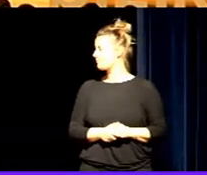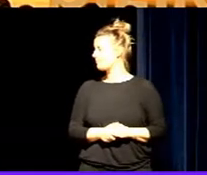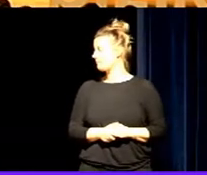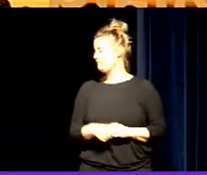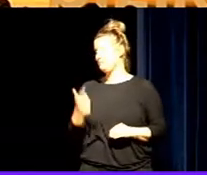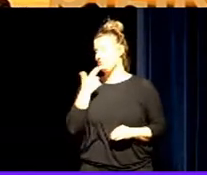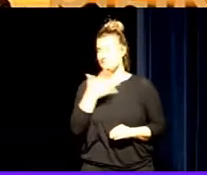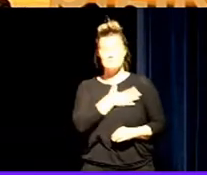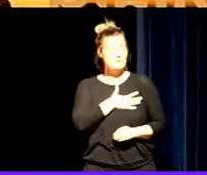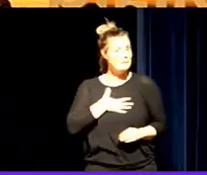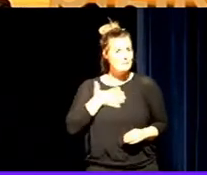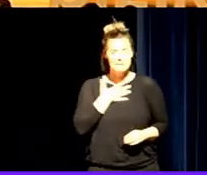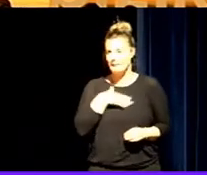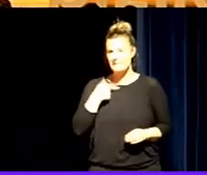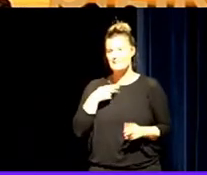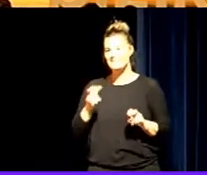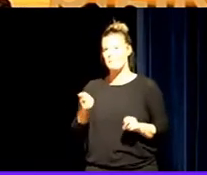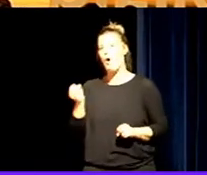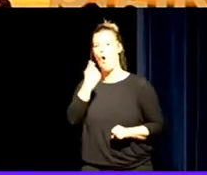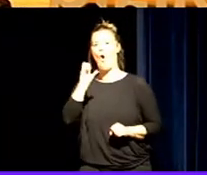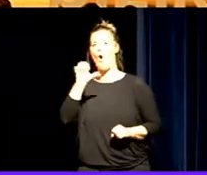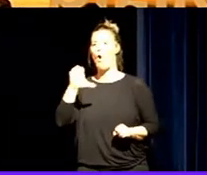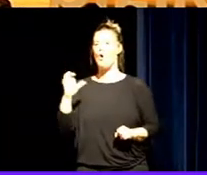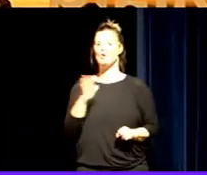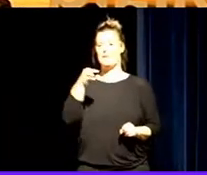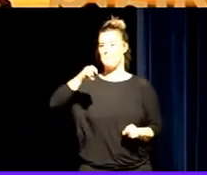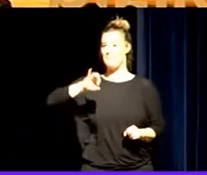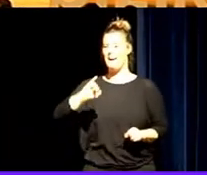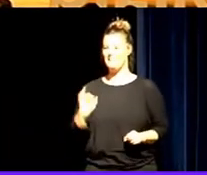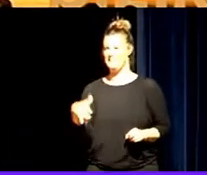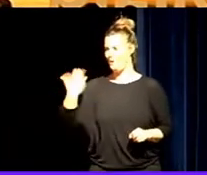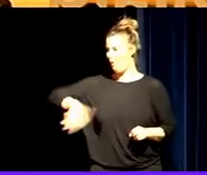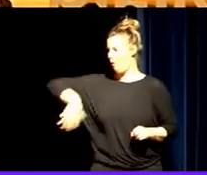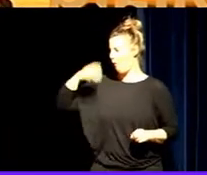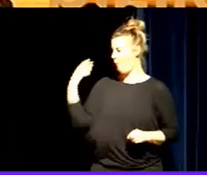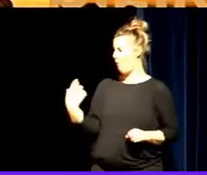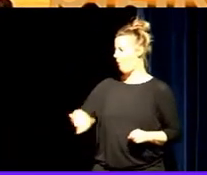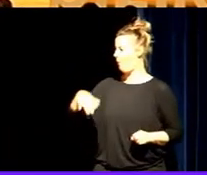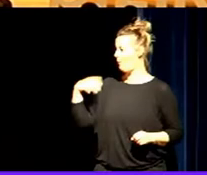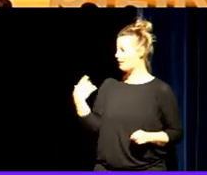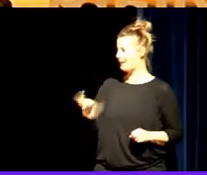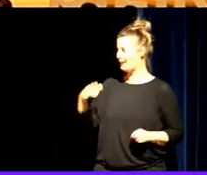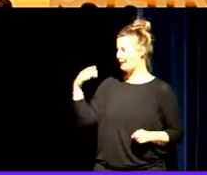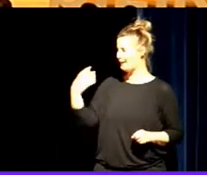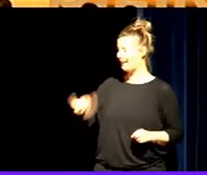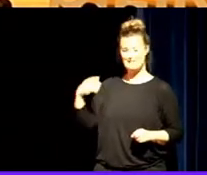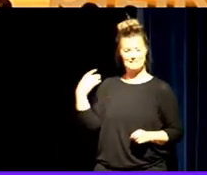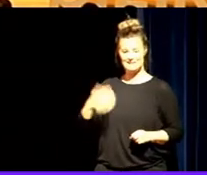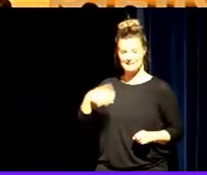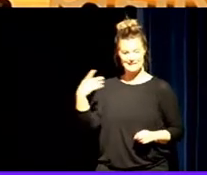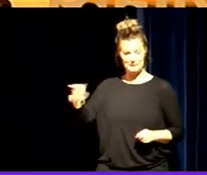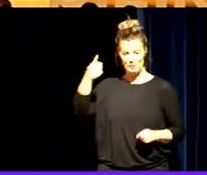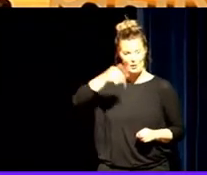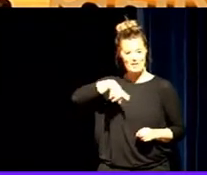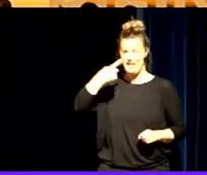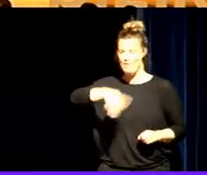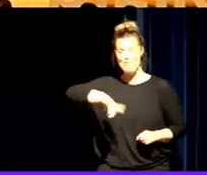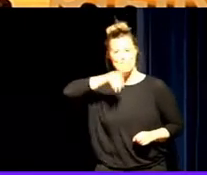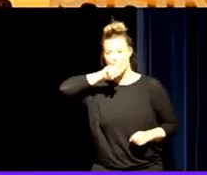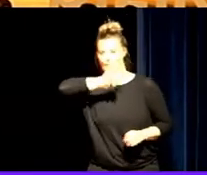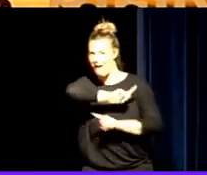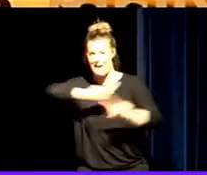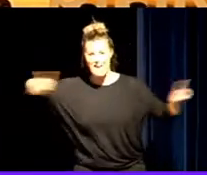Me ha encantado esto, el José Mari. O sea, qué pico de oro, o sea, no ha callado.